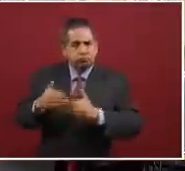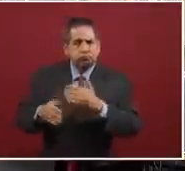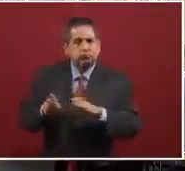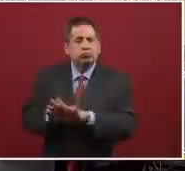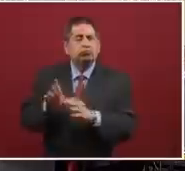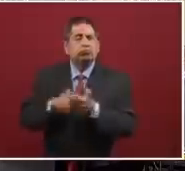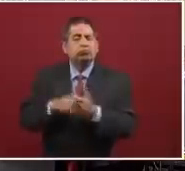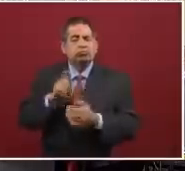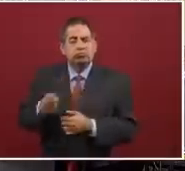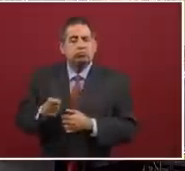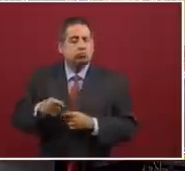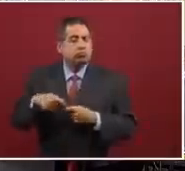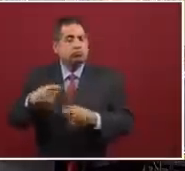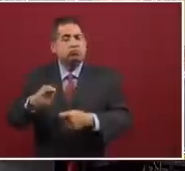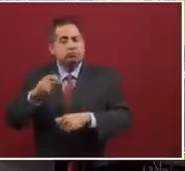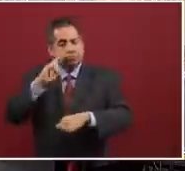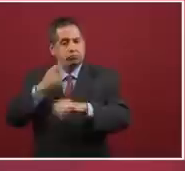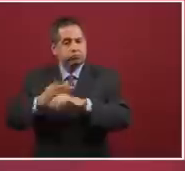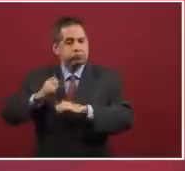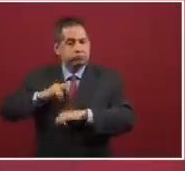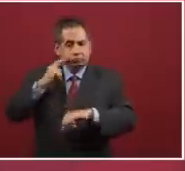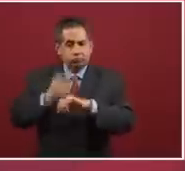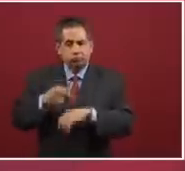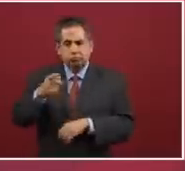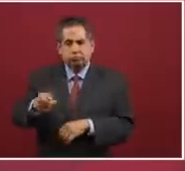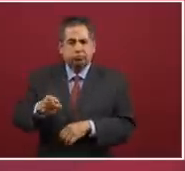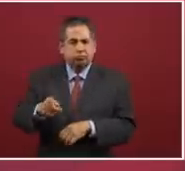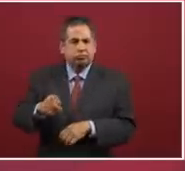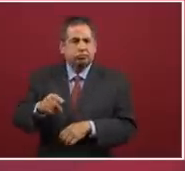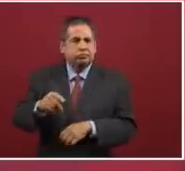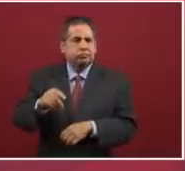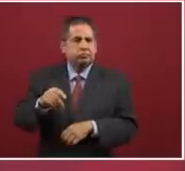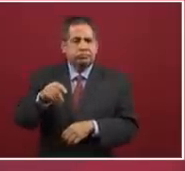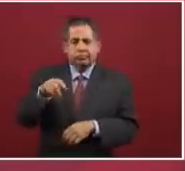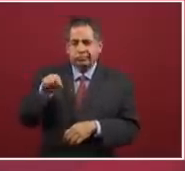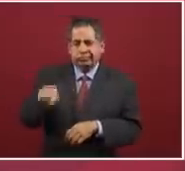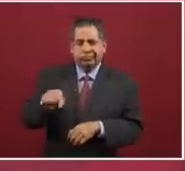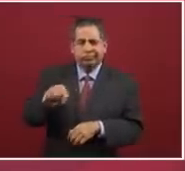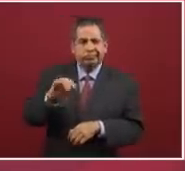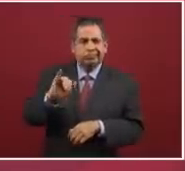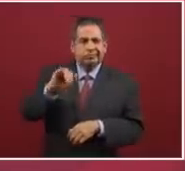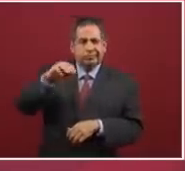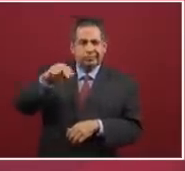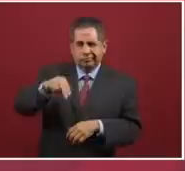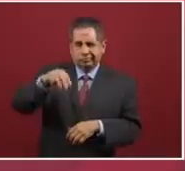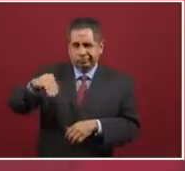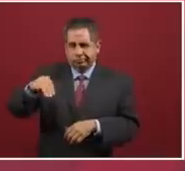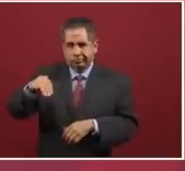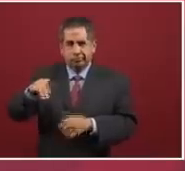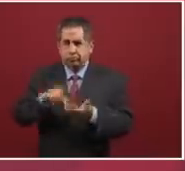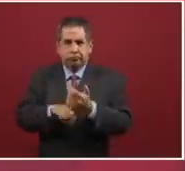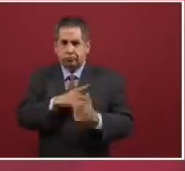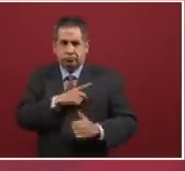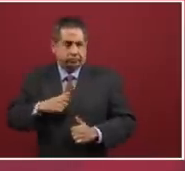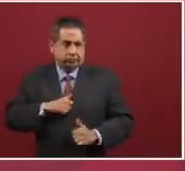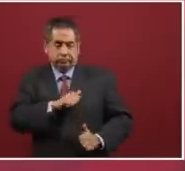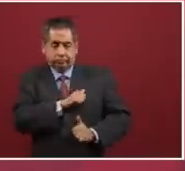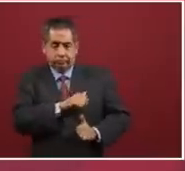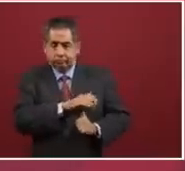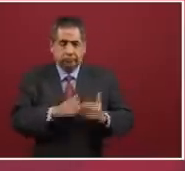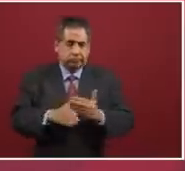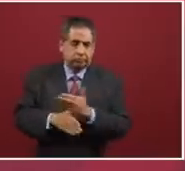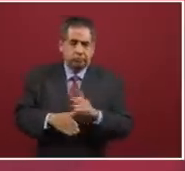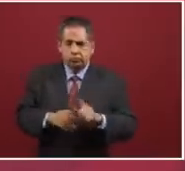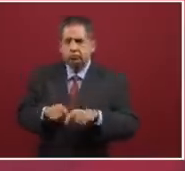en todo caso le corresponde a los agentes de migración, no al ejército.